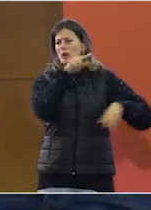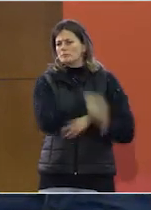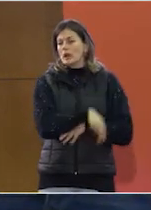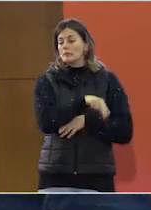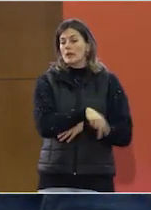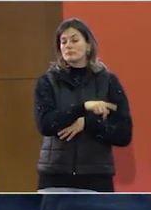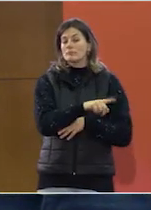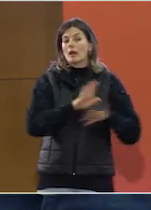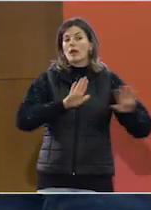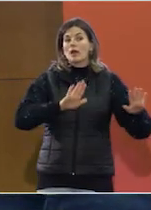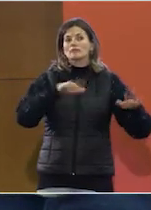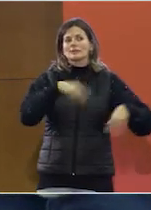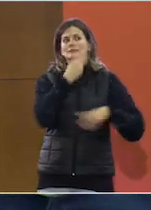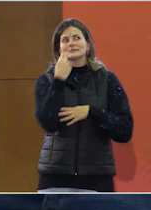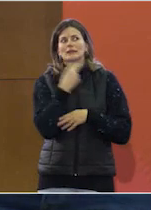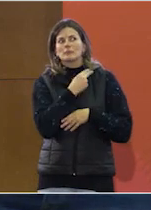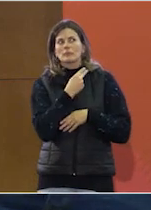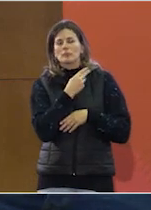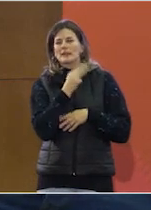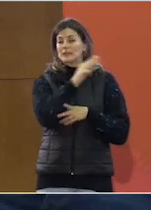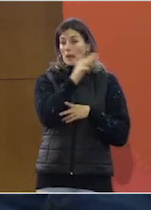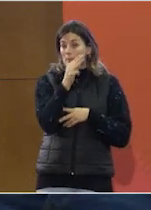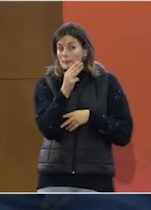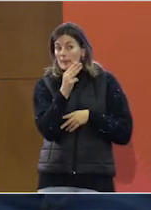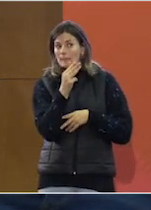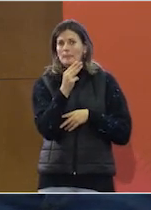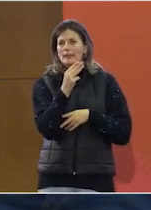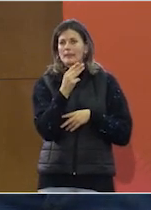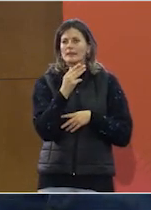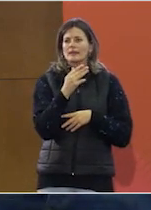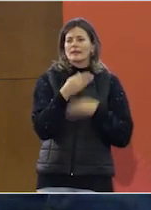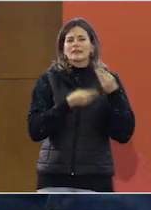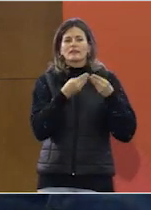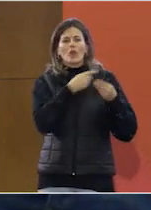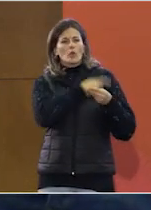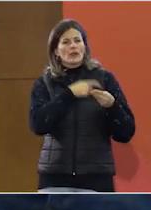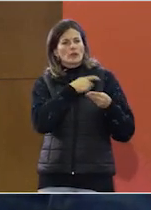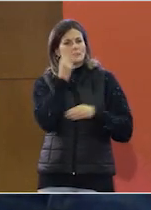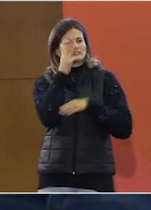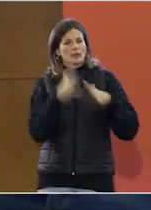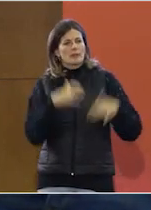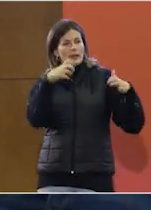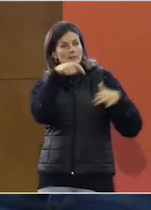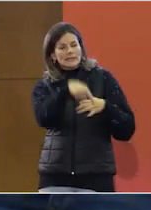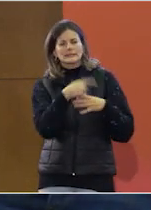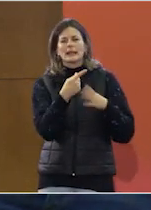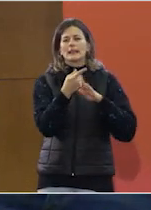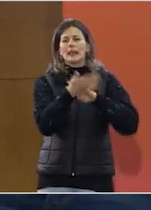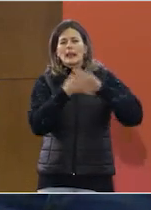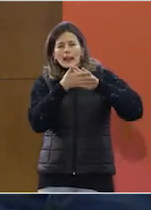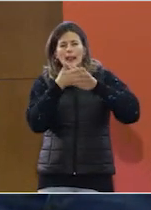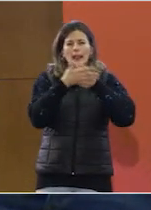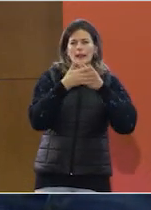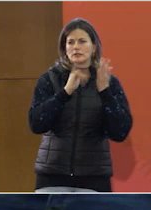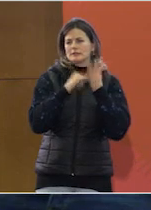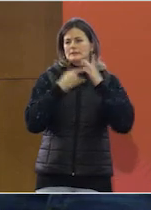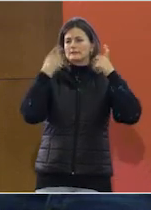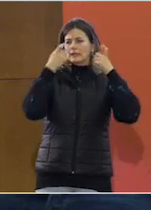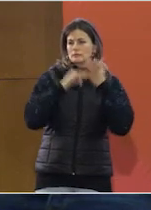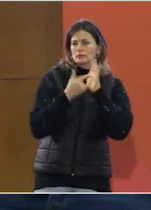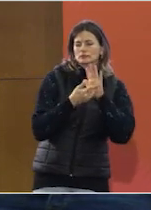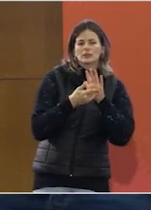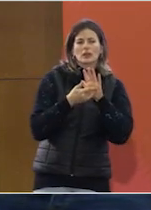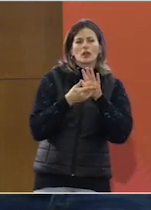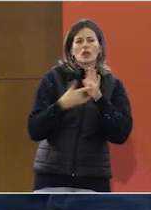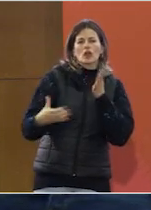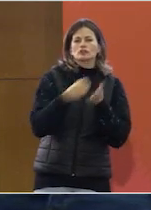esto, pero es que nos ha prometido el Partido Popular que vamos a hacer una comisión parlamentaria donde vamos a solucionar en esa comisión